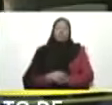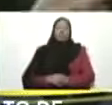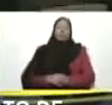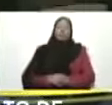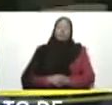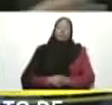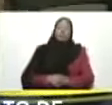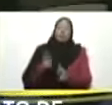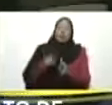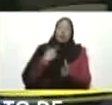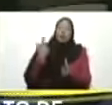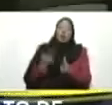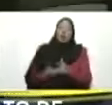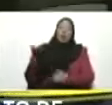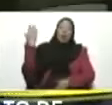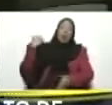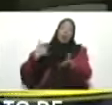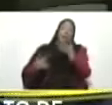entonces Imperio Otomano.